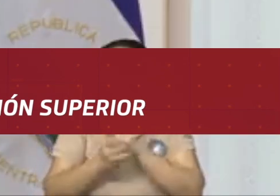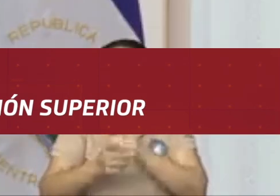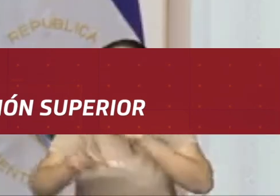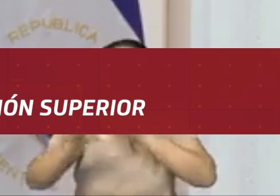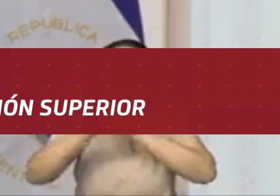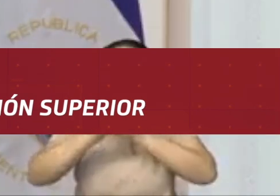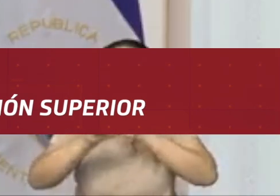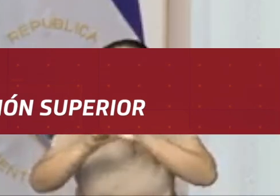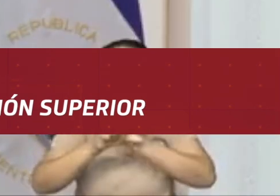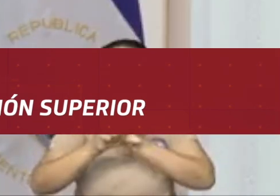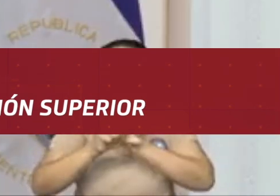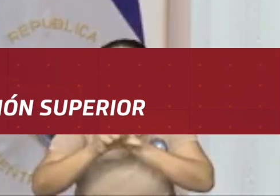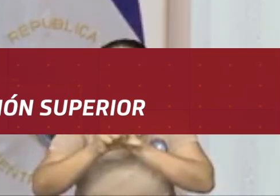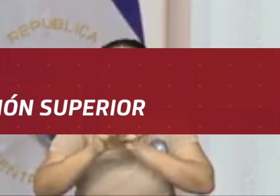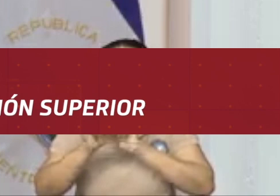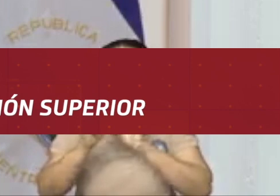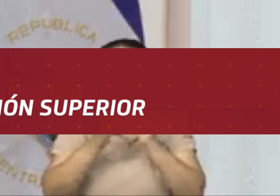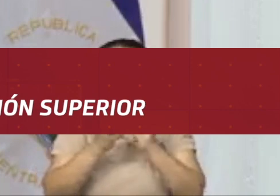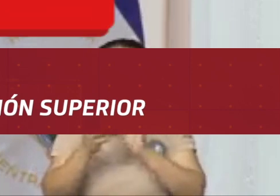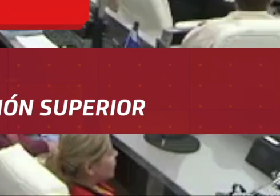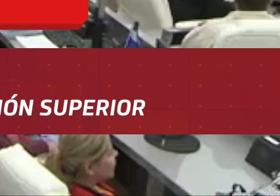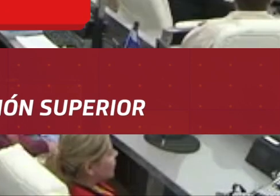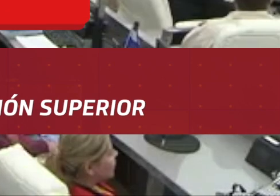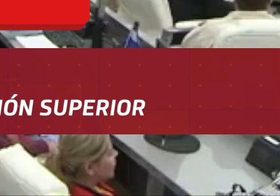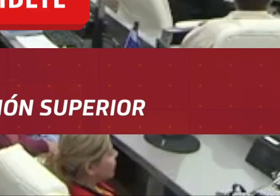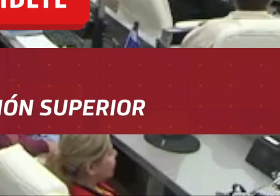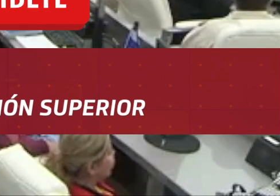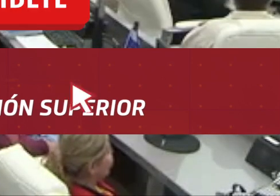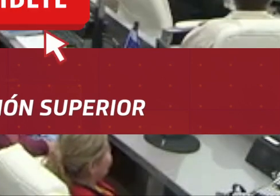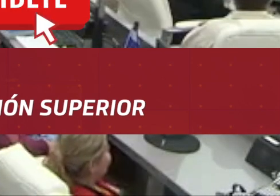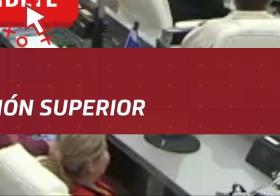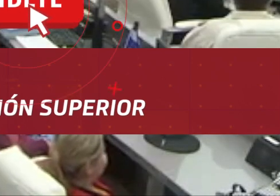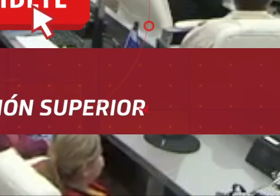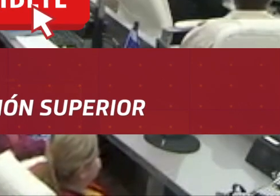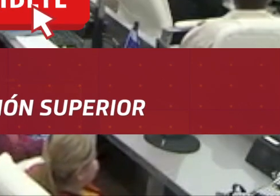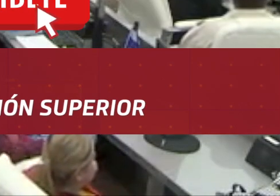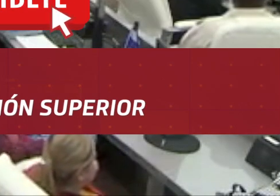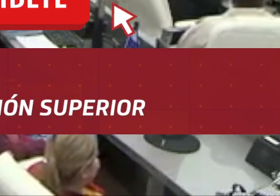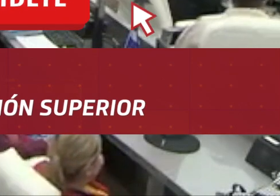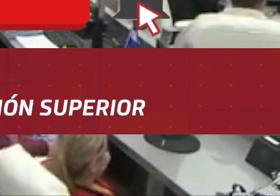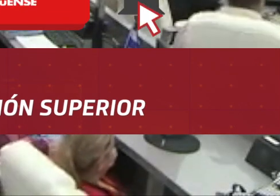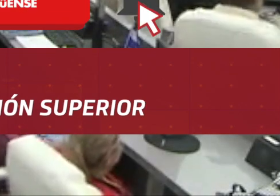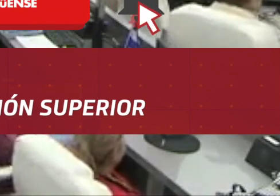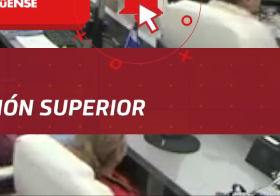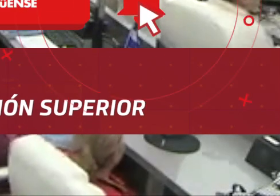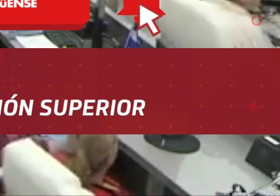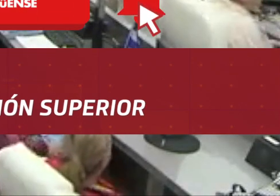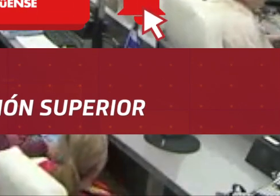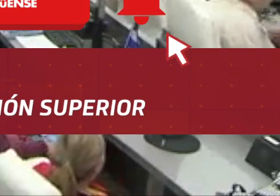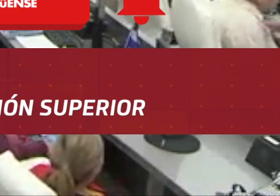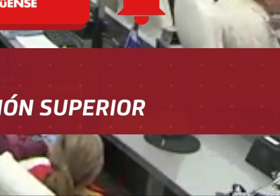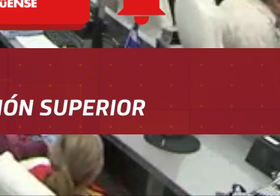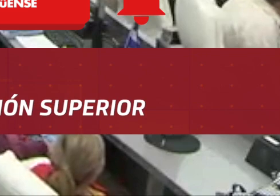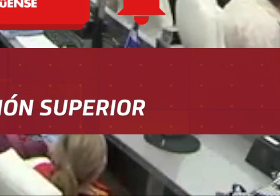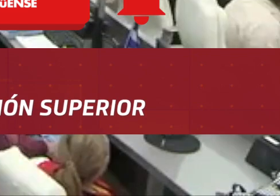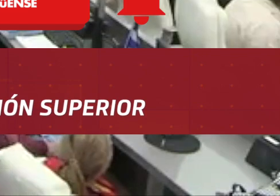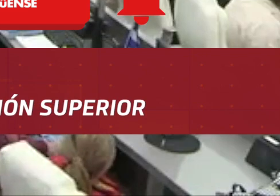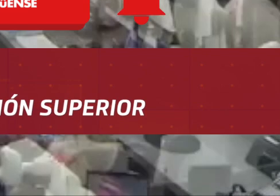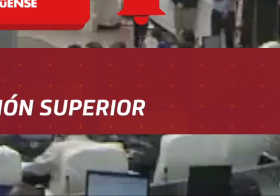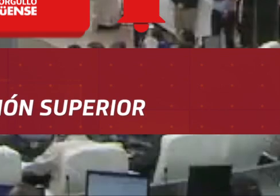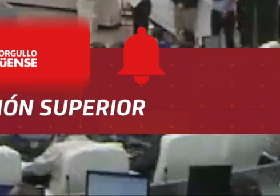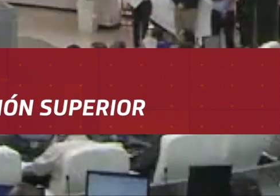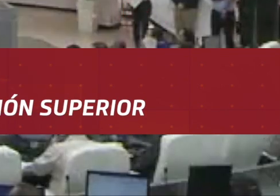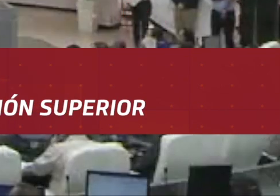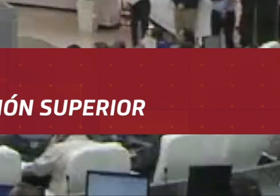favorable de los 91 diputados cambió el modelo de gestión de la educación superior en Nicaragua al facultar al consejo nacional de universidades cnu